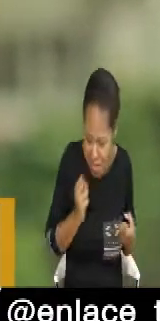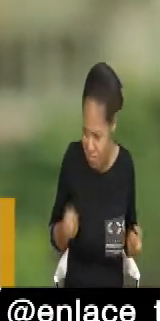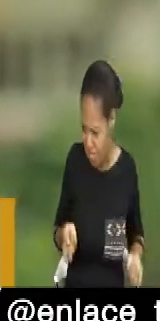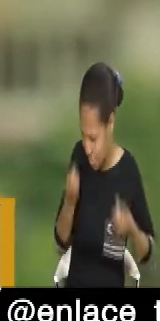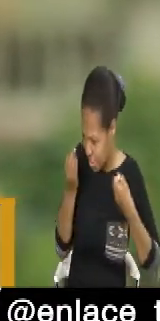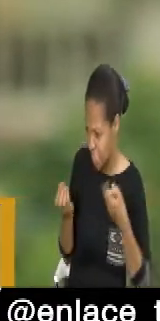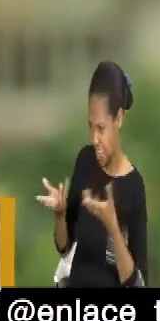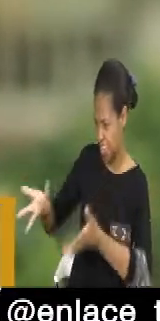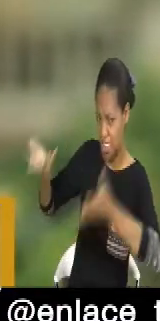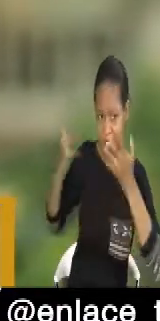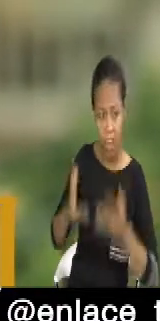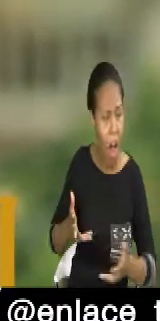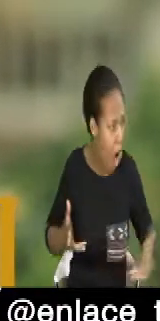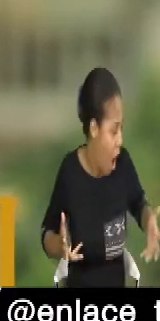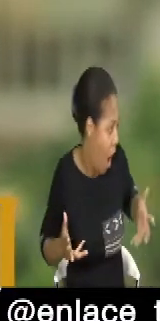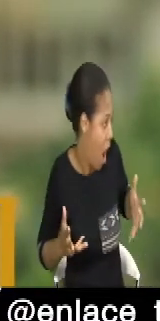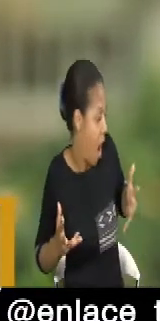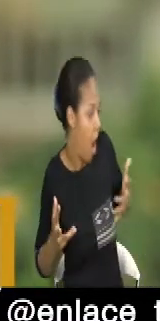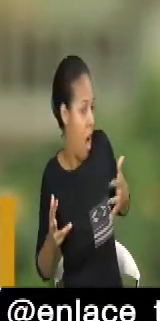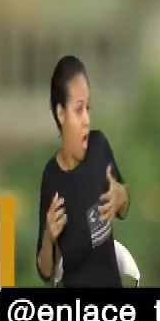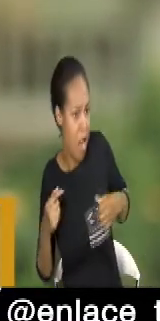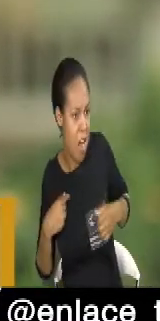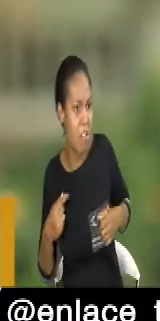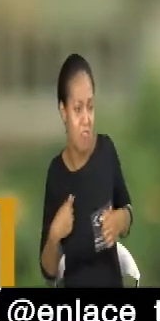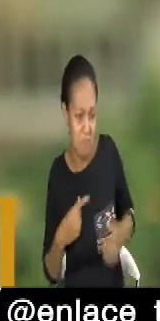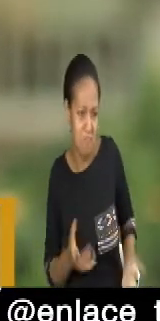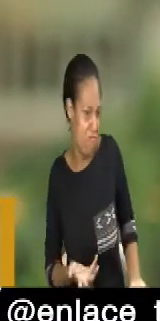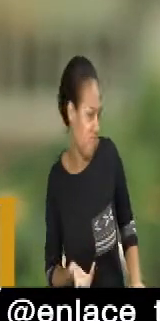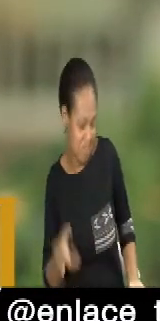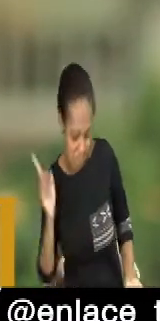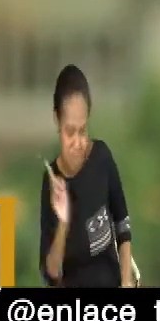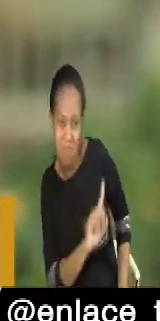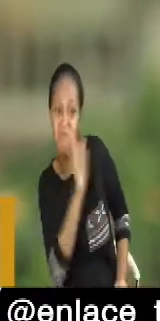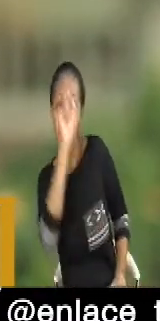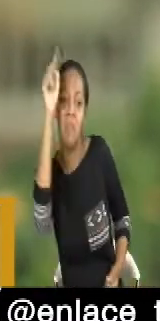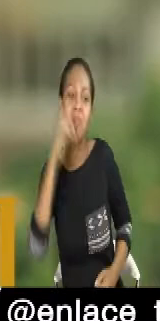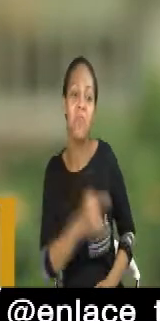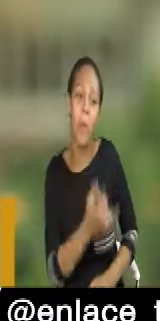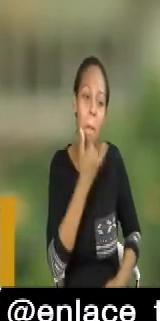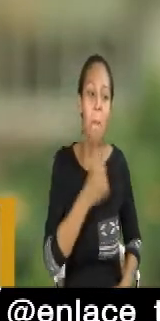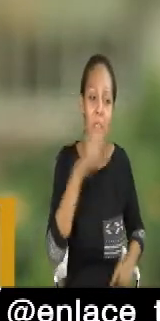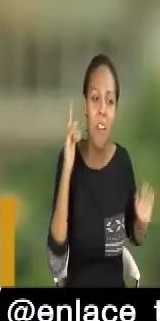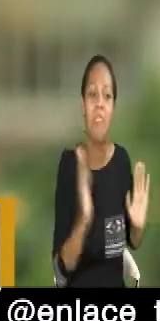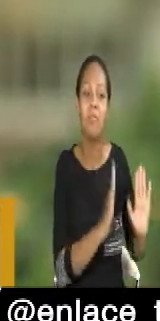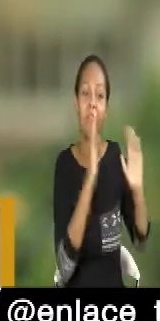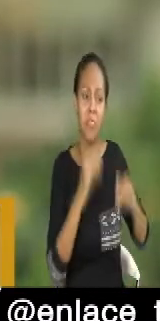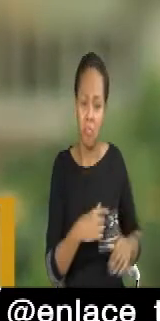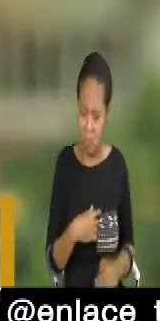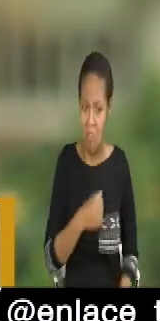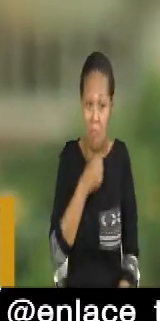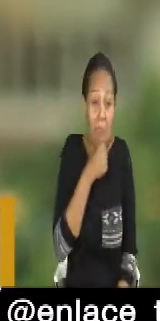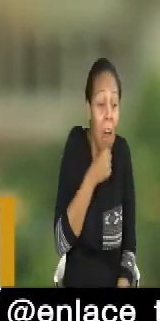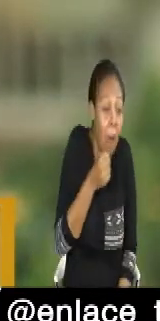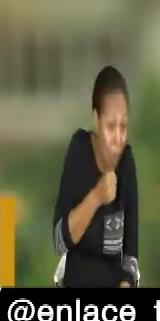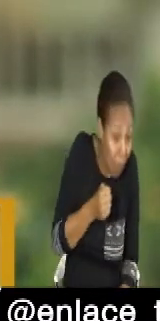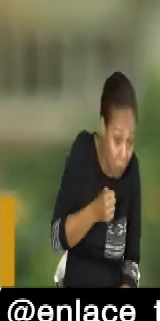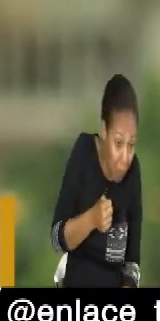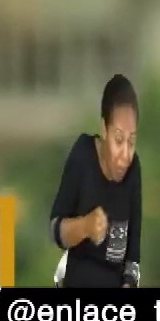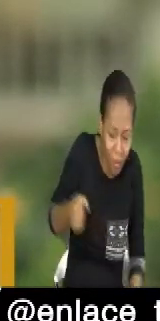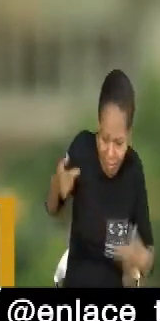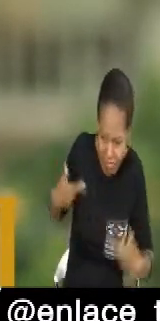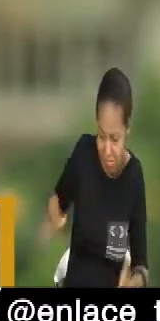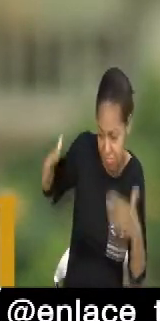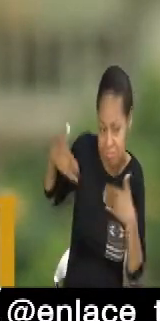quiere sacar del ruedo y está muy equivocada. Y ahora dice que estoy cucho y hasta me quiere